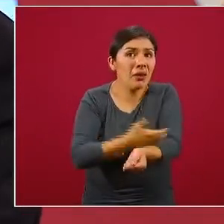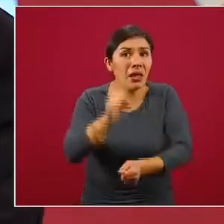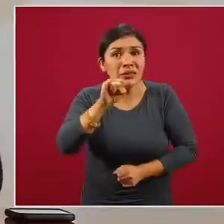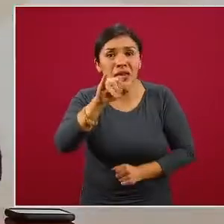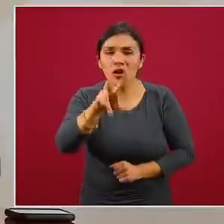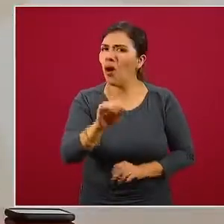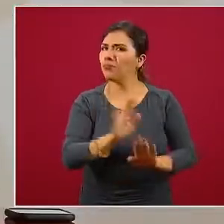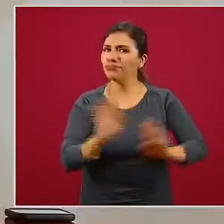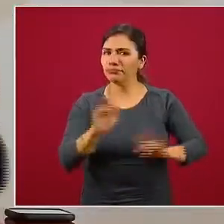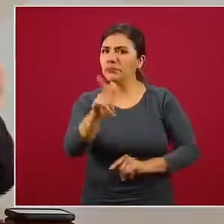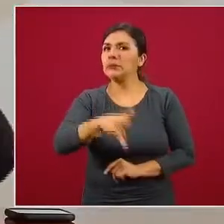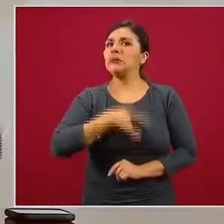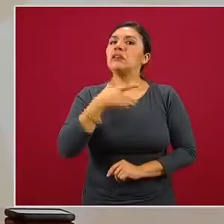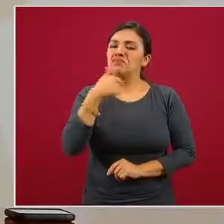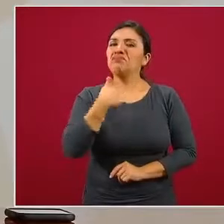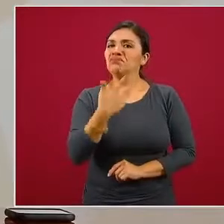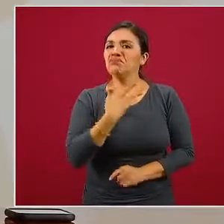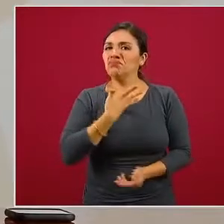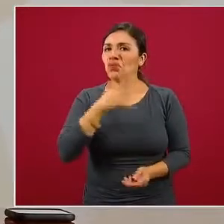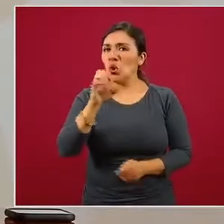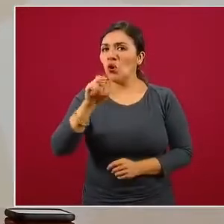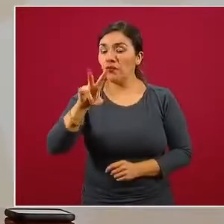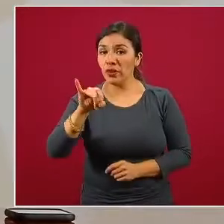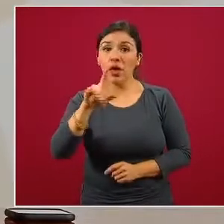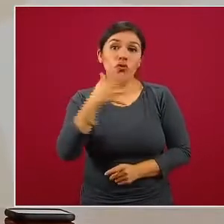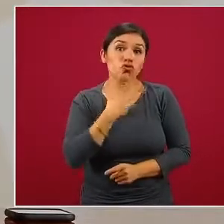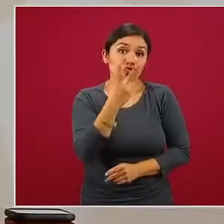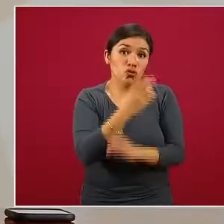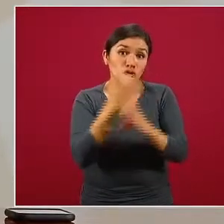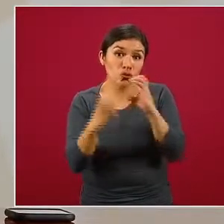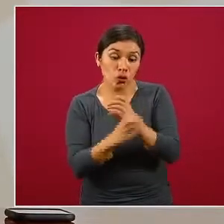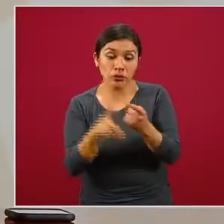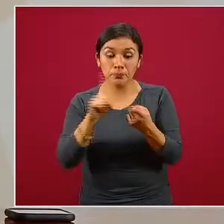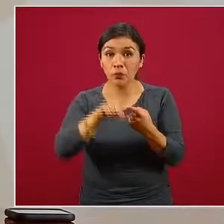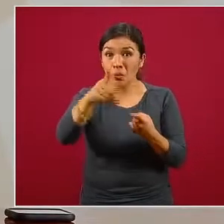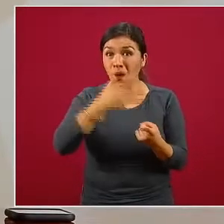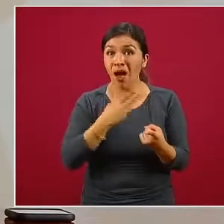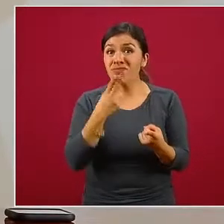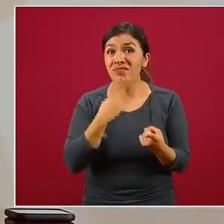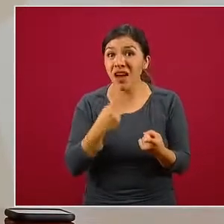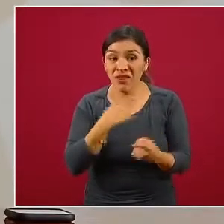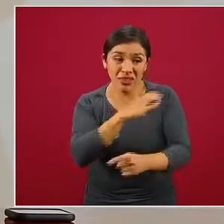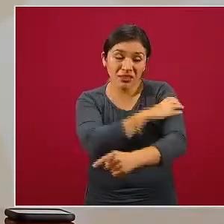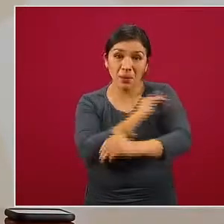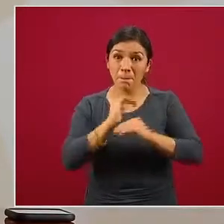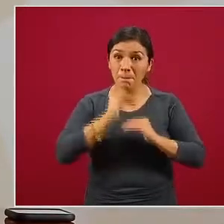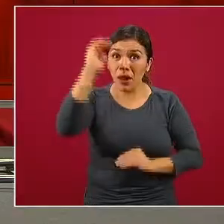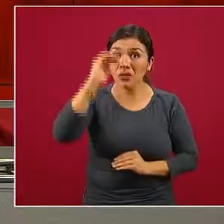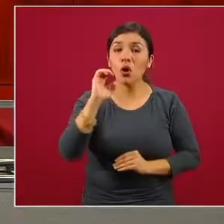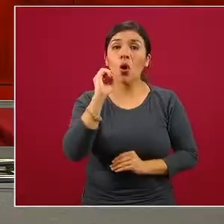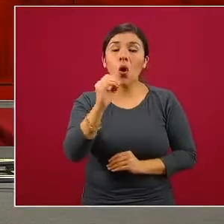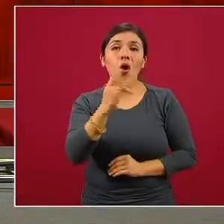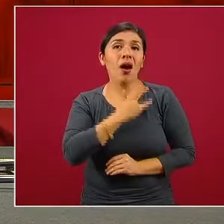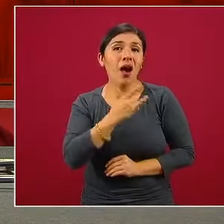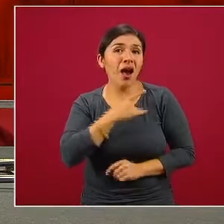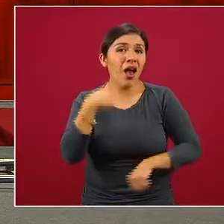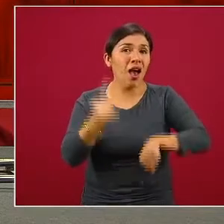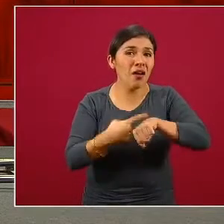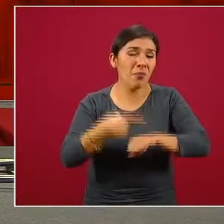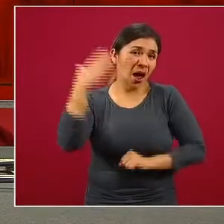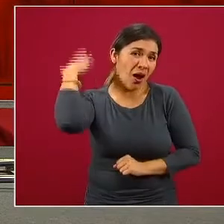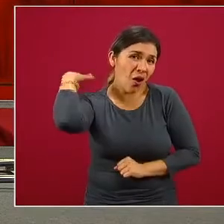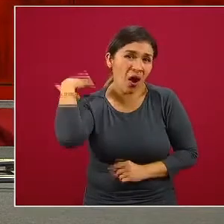manejo, y hay dos caminos. Si usted es una persona que tiene diabetes, hipertensión, enfermedad pulmonar o cardíaca